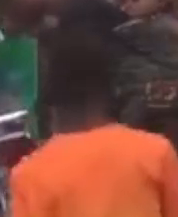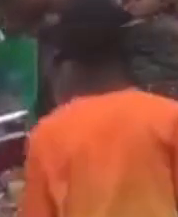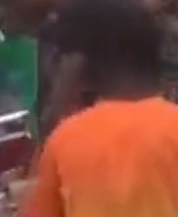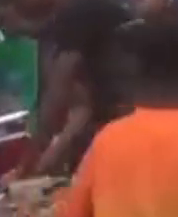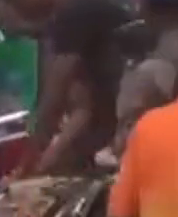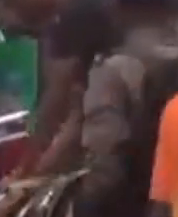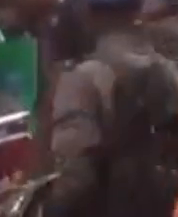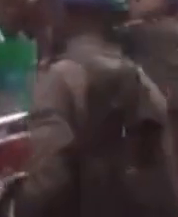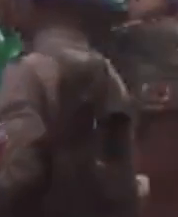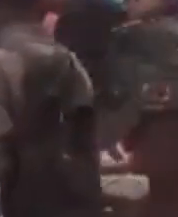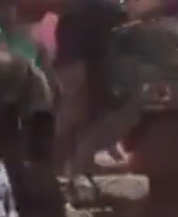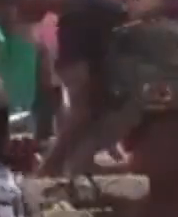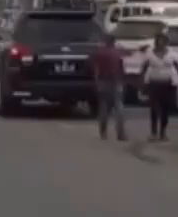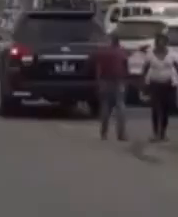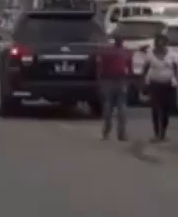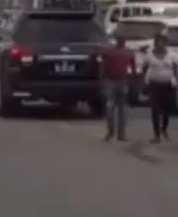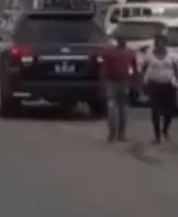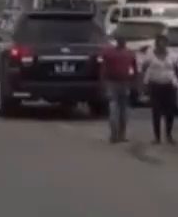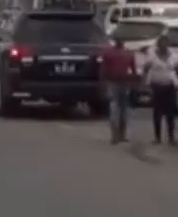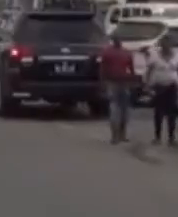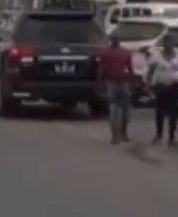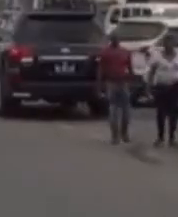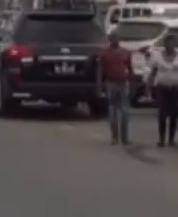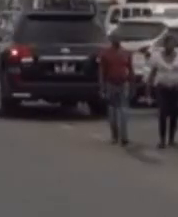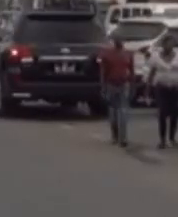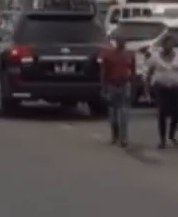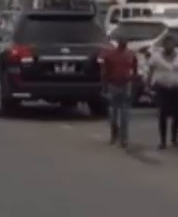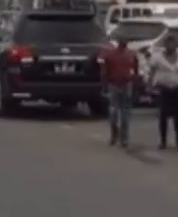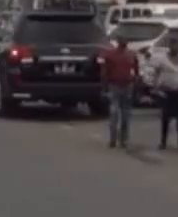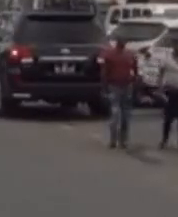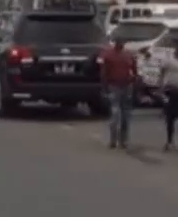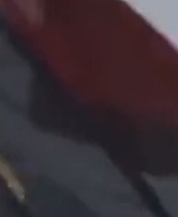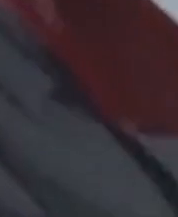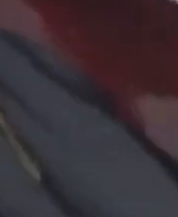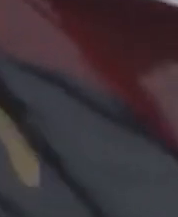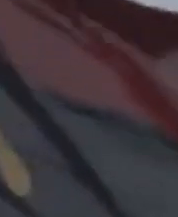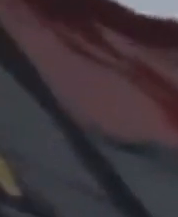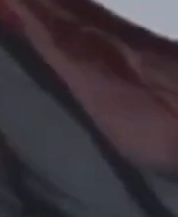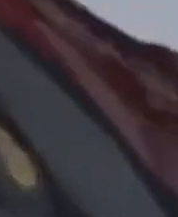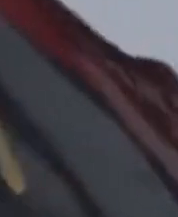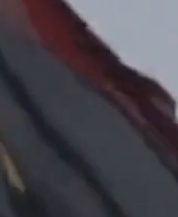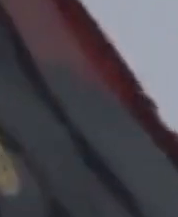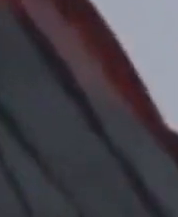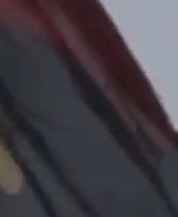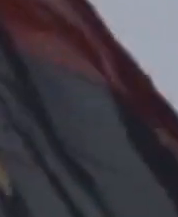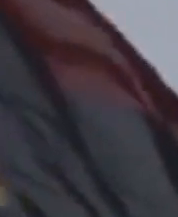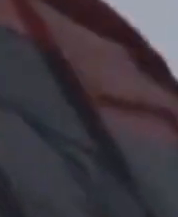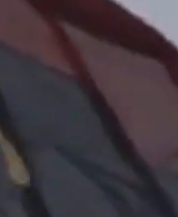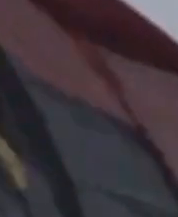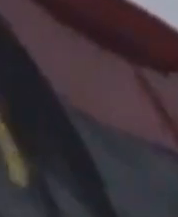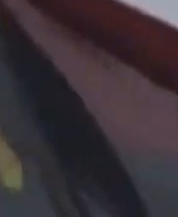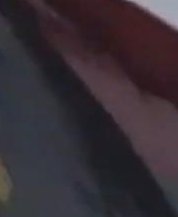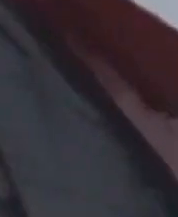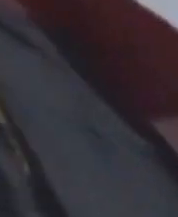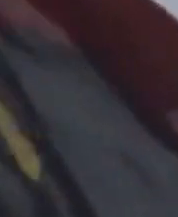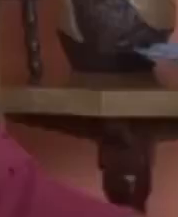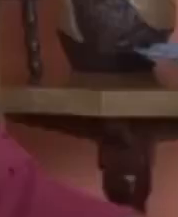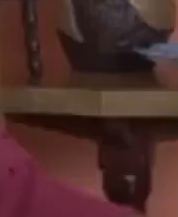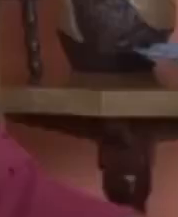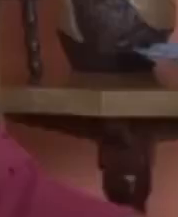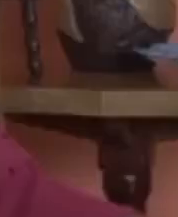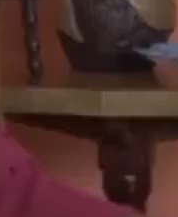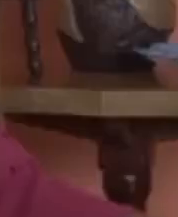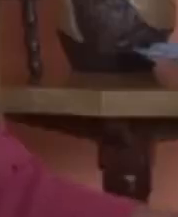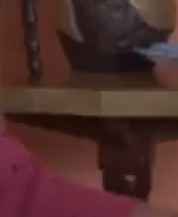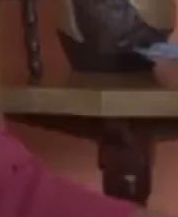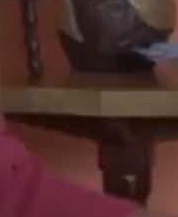Gente quieren olvidar la historia, pero la historia está ahí. Y un fruto de eso es la Angola que tenemos hoy, la paz que Angola alcanzó.